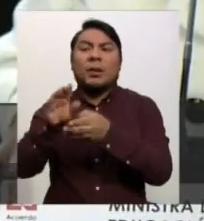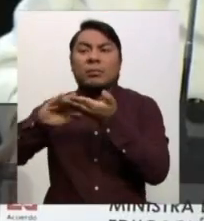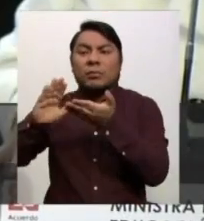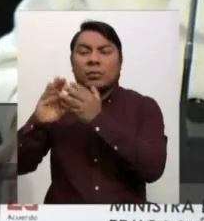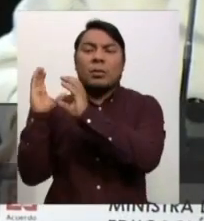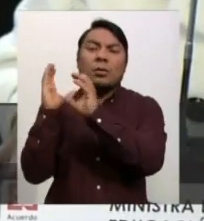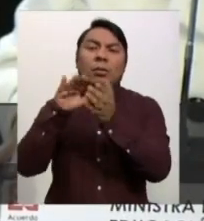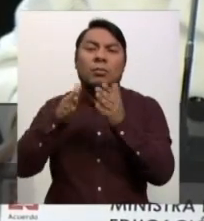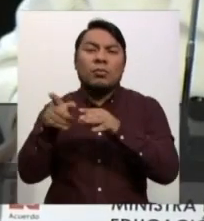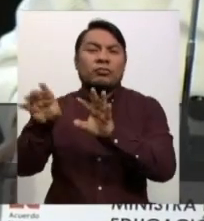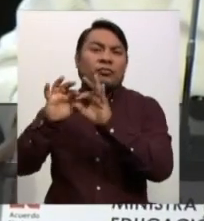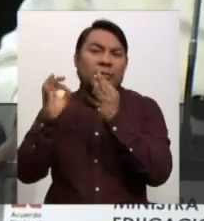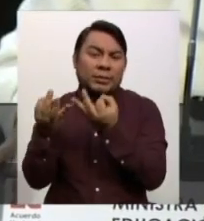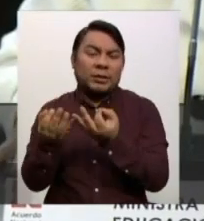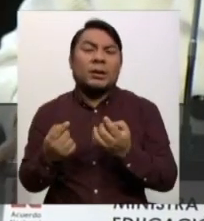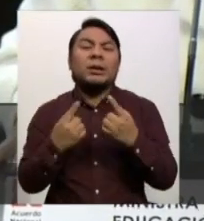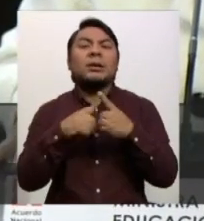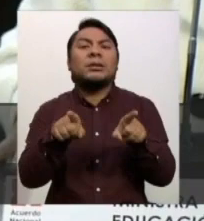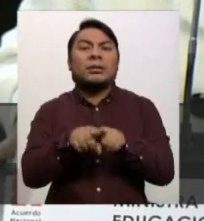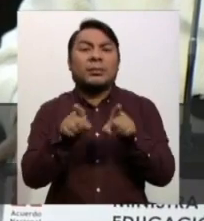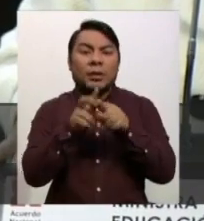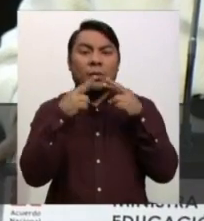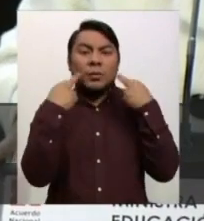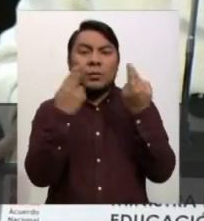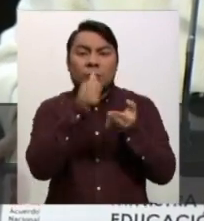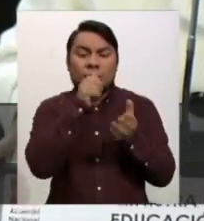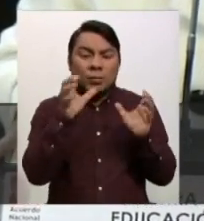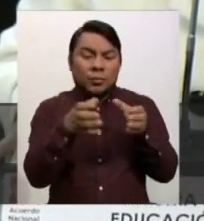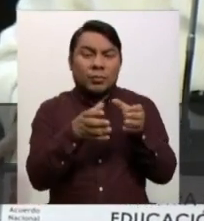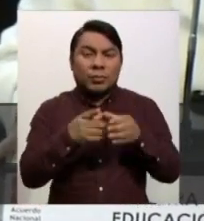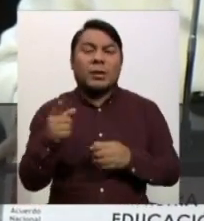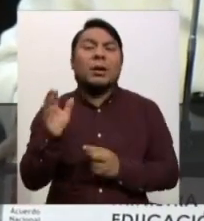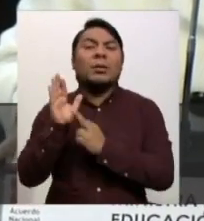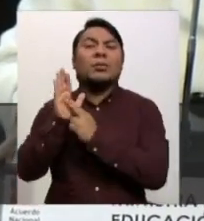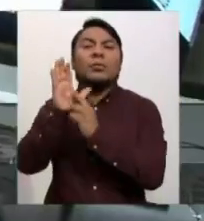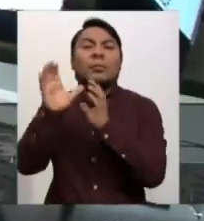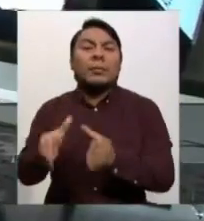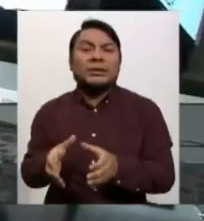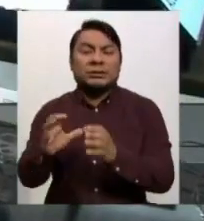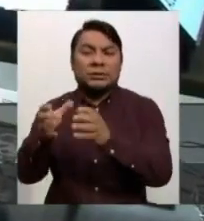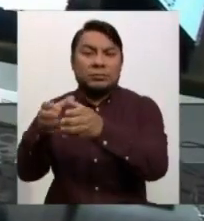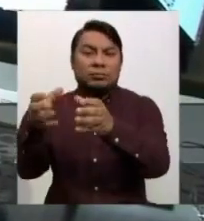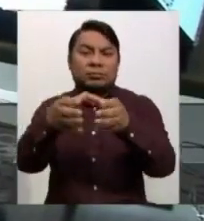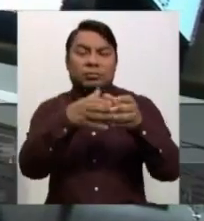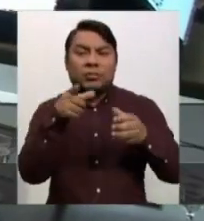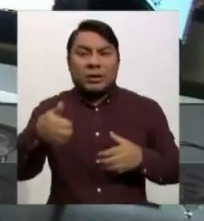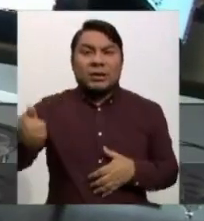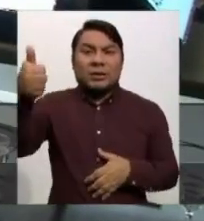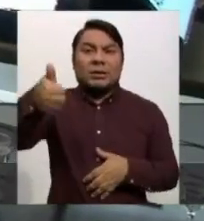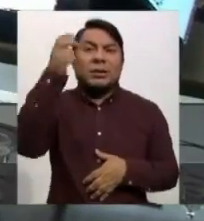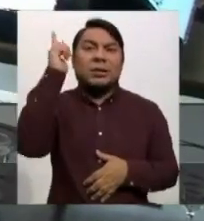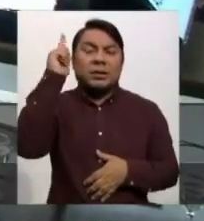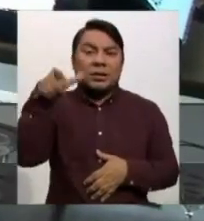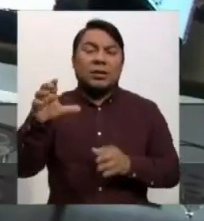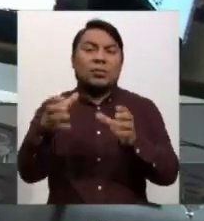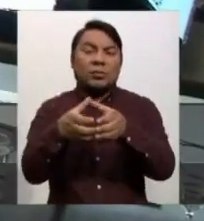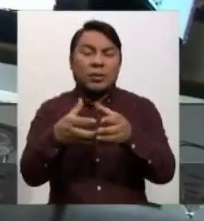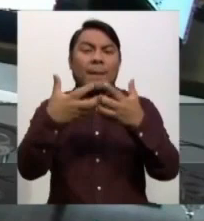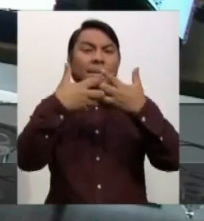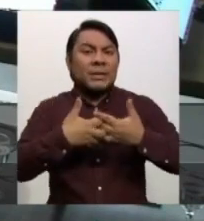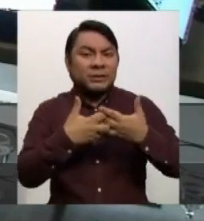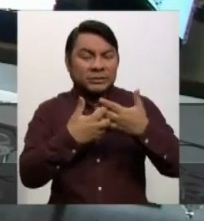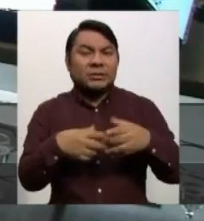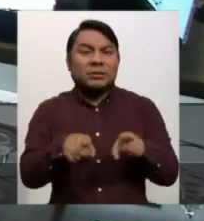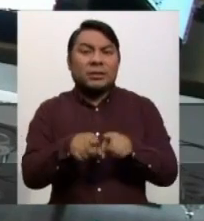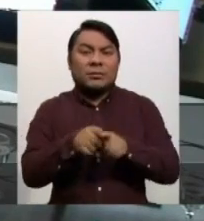sepelio. Durante 2 horas sesionaron en privado junto a los representantes de las fuerzas políticas, líderes de gremios sindicales y empresariales, así como